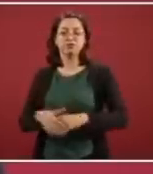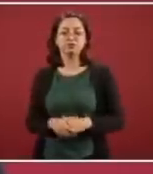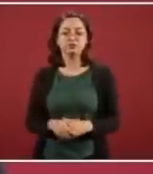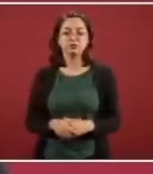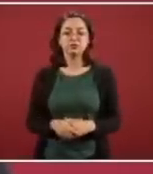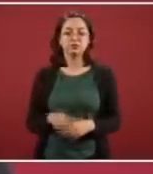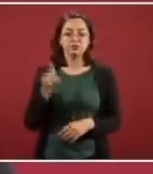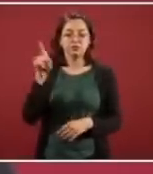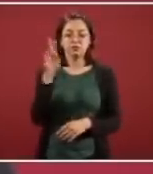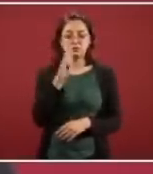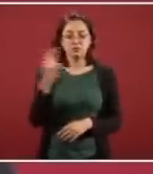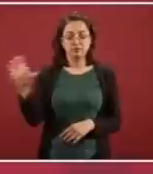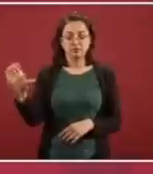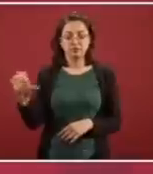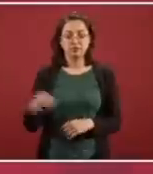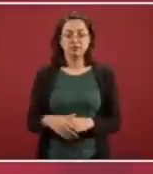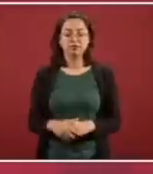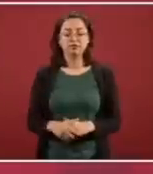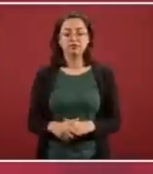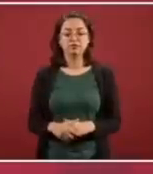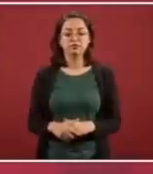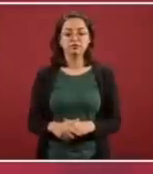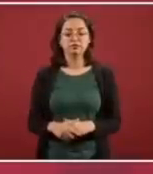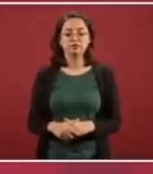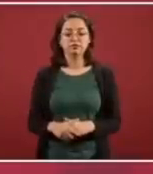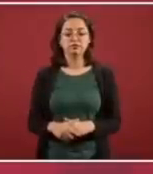en Baja California.